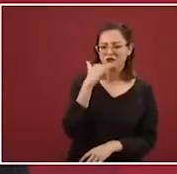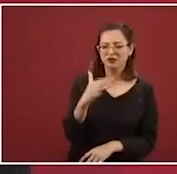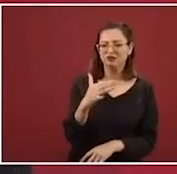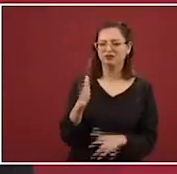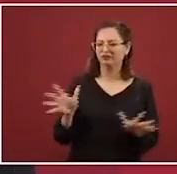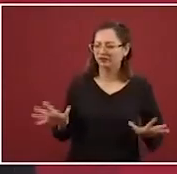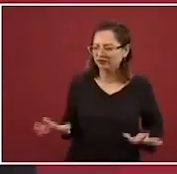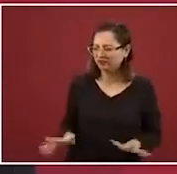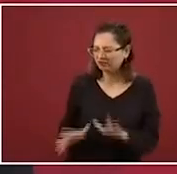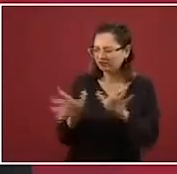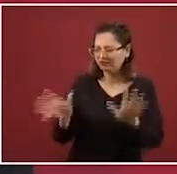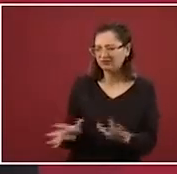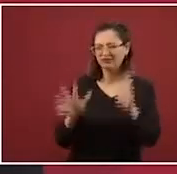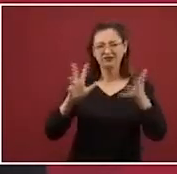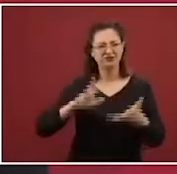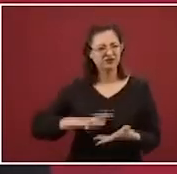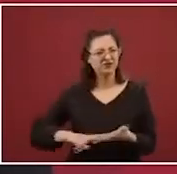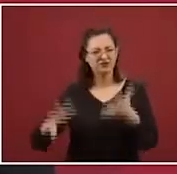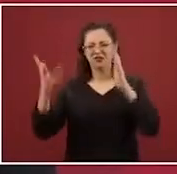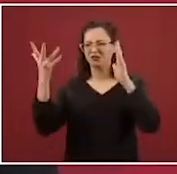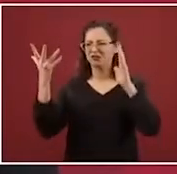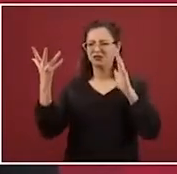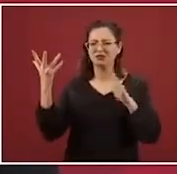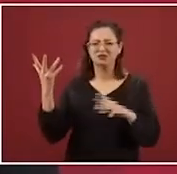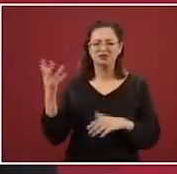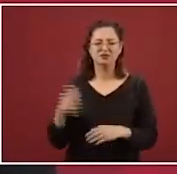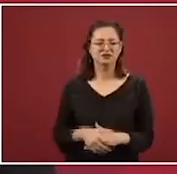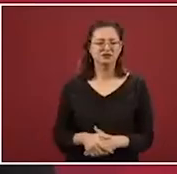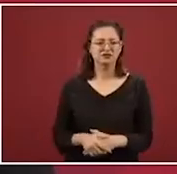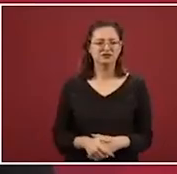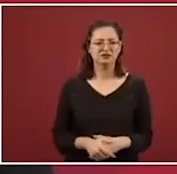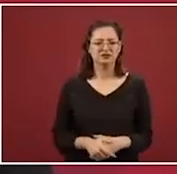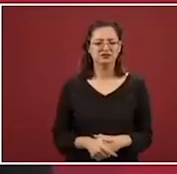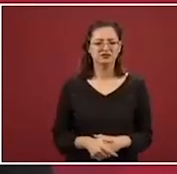hay inseguridad, hay violencia.